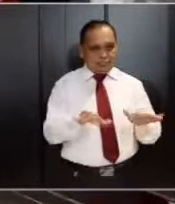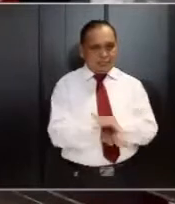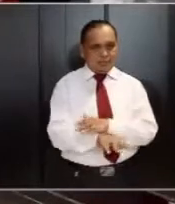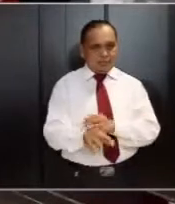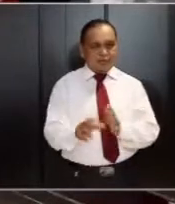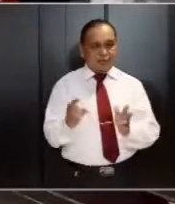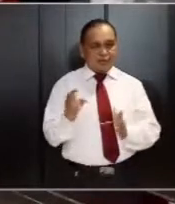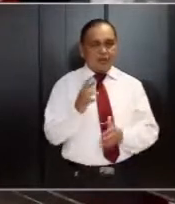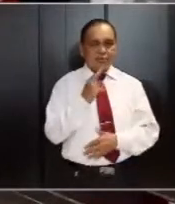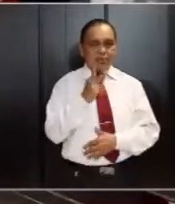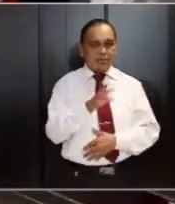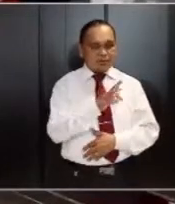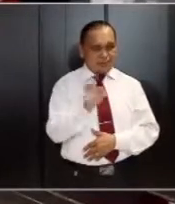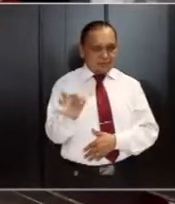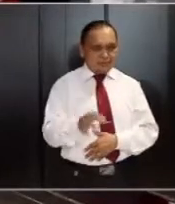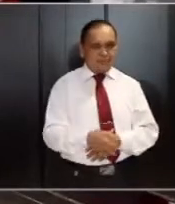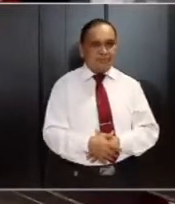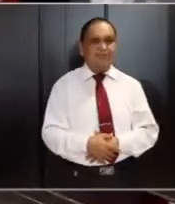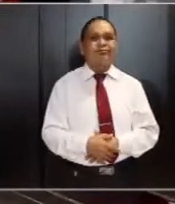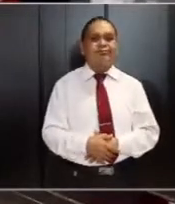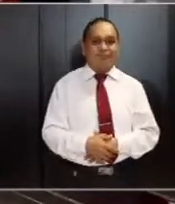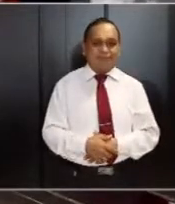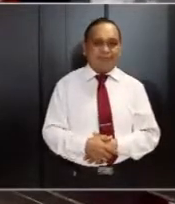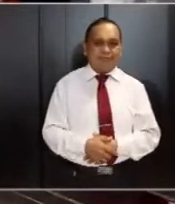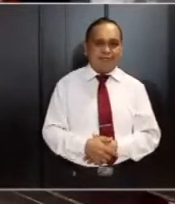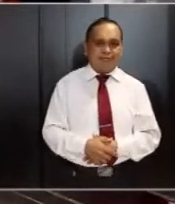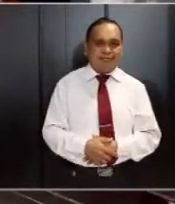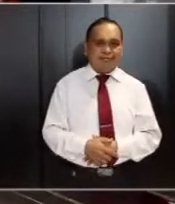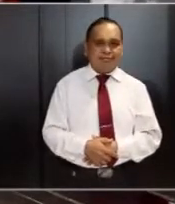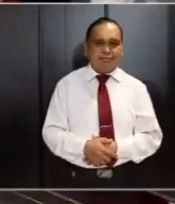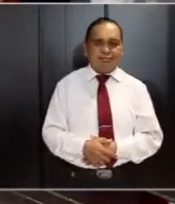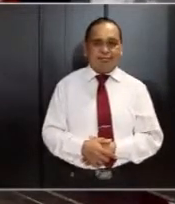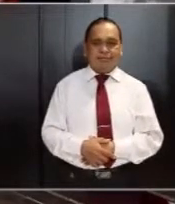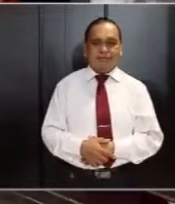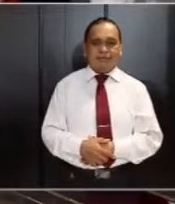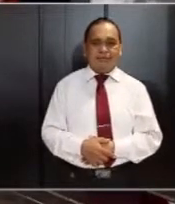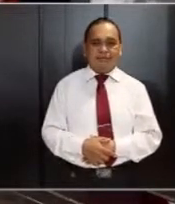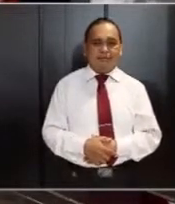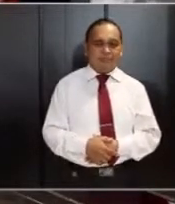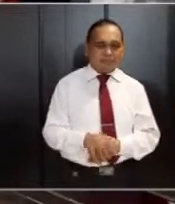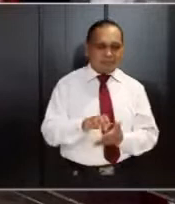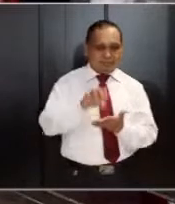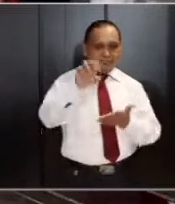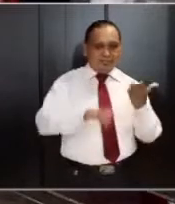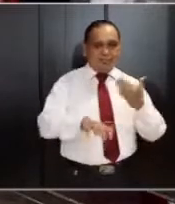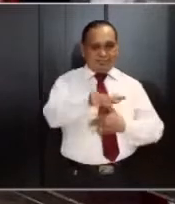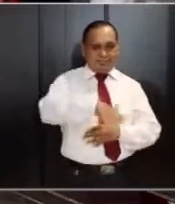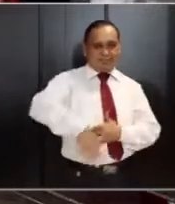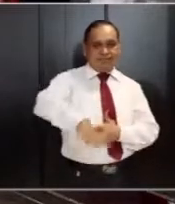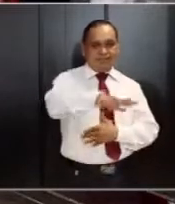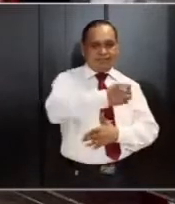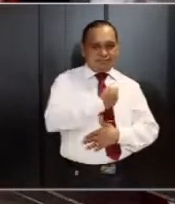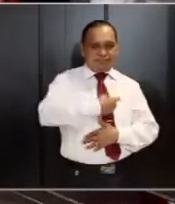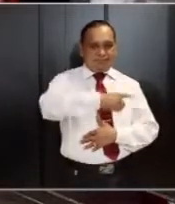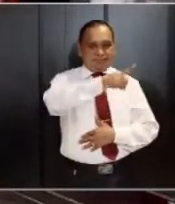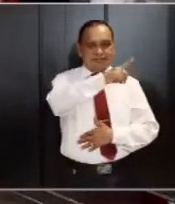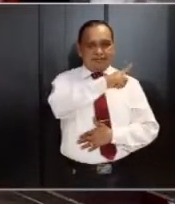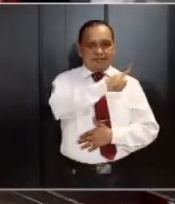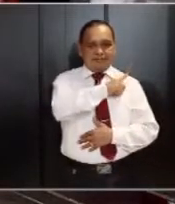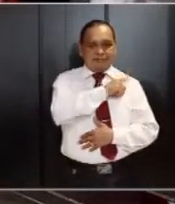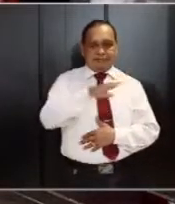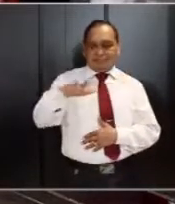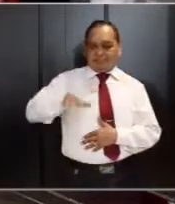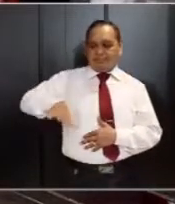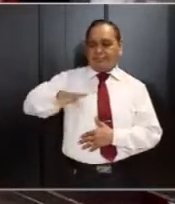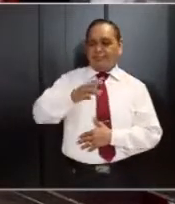mejorar, se podría decir. Pues echar una mirada al sector salud, al sector educación, que son los rubros